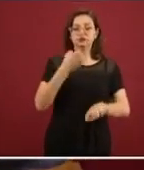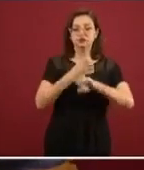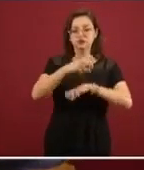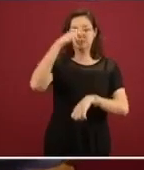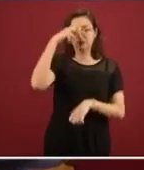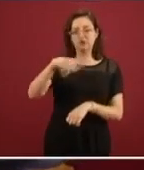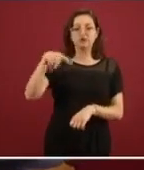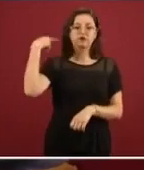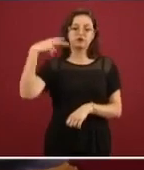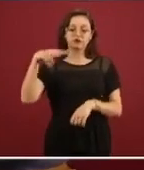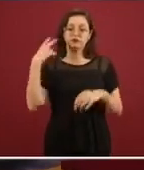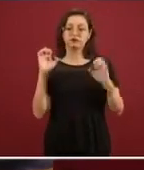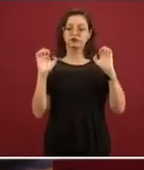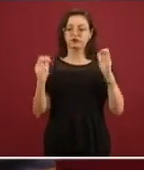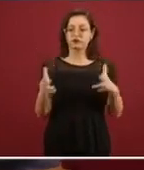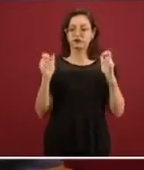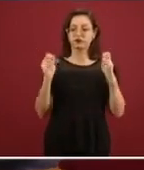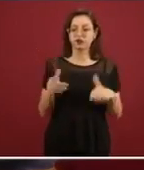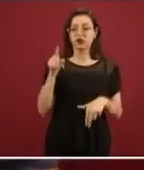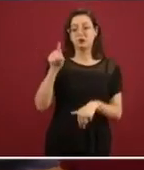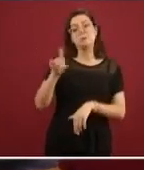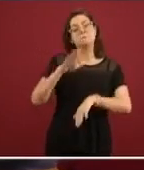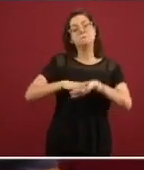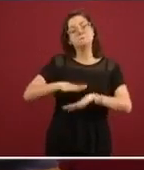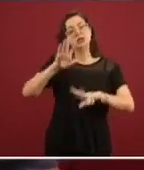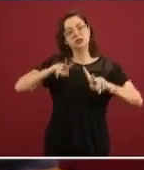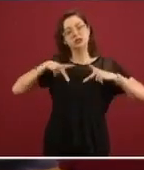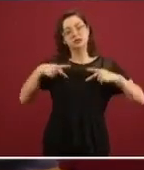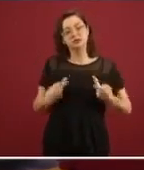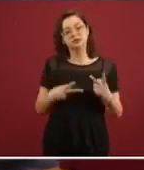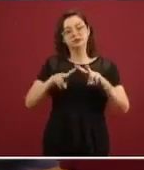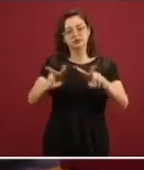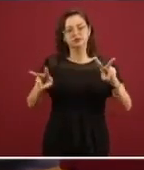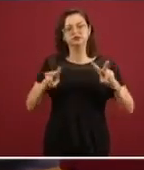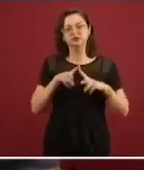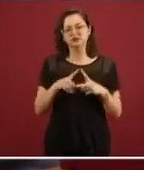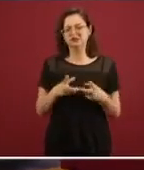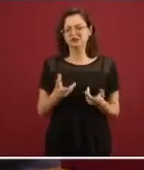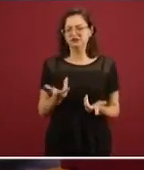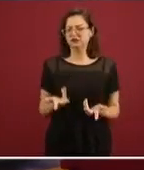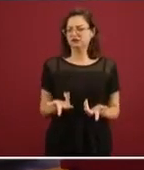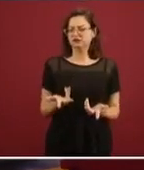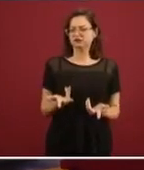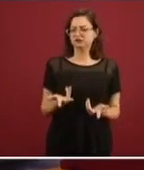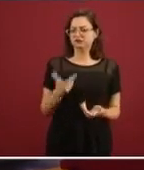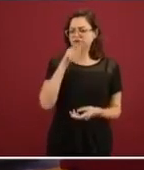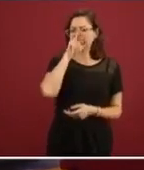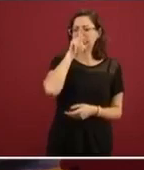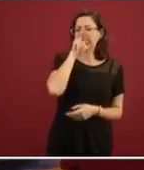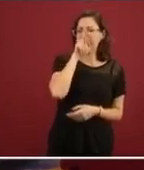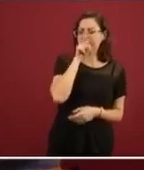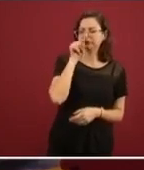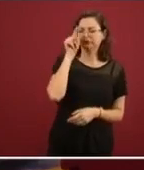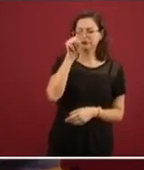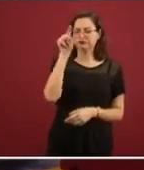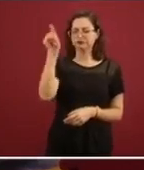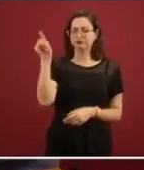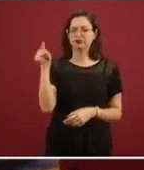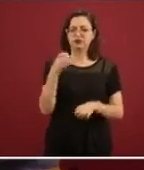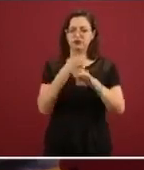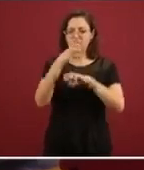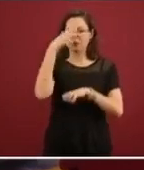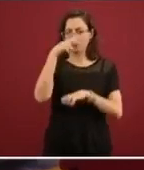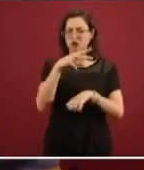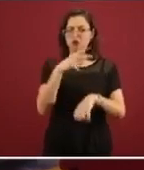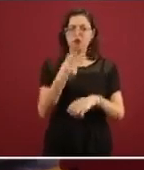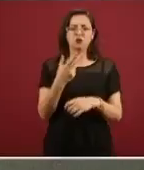Chiapas aparecen en los que aparecen con mayor vulnerabilidad. Si me puede precisar si les preocupa la situación especialmente en el Estado de